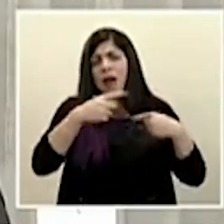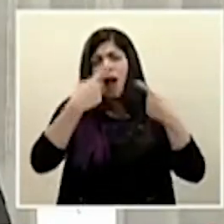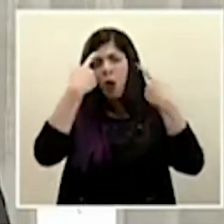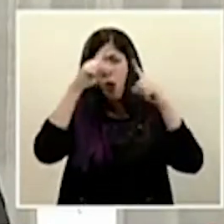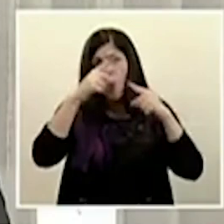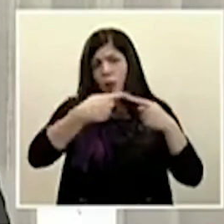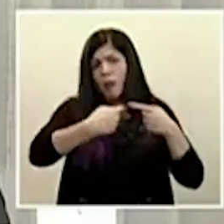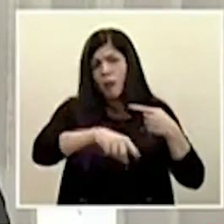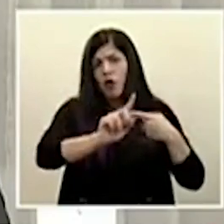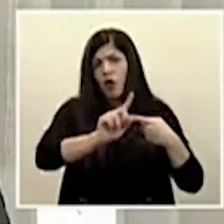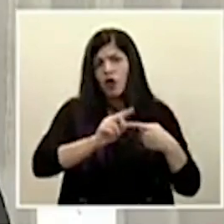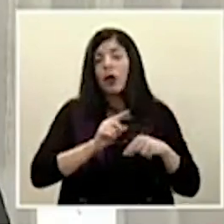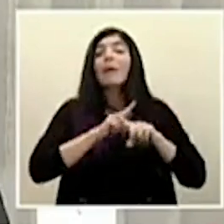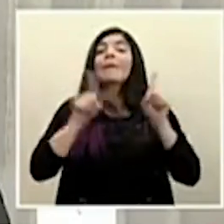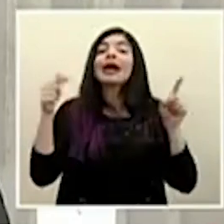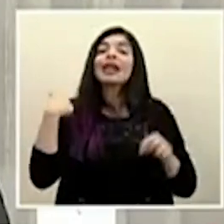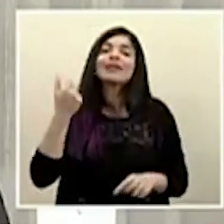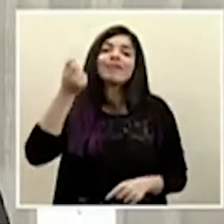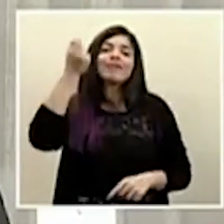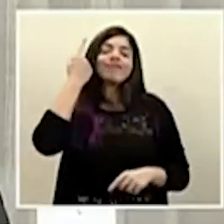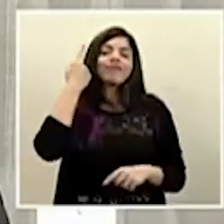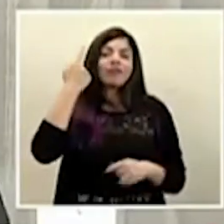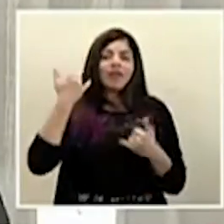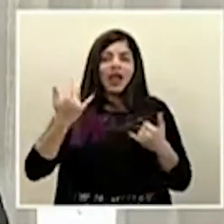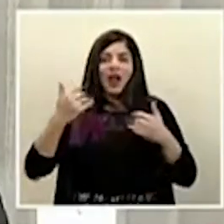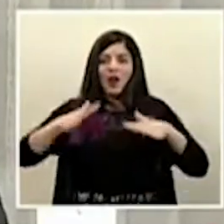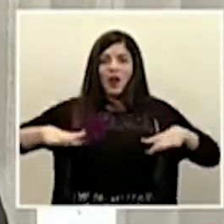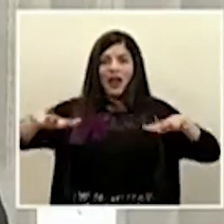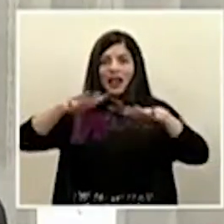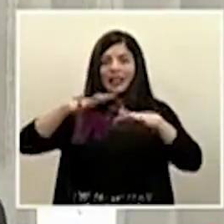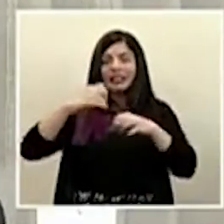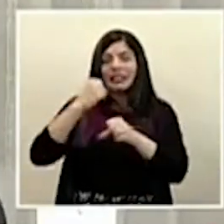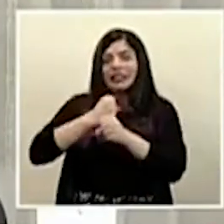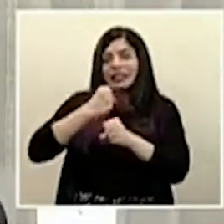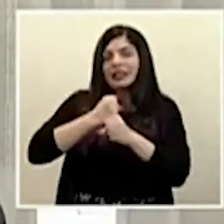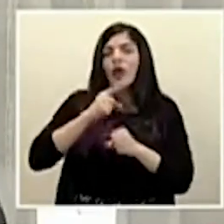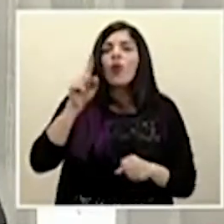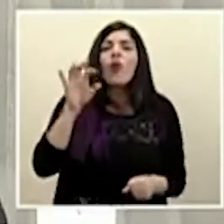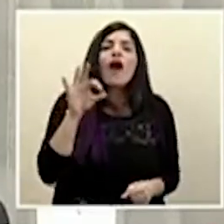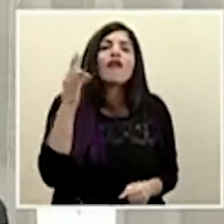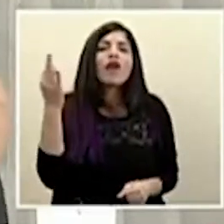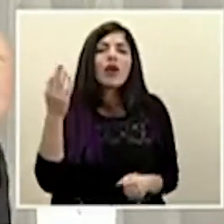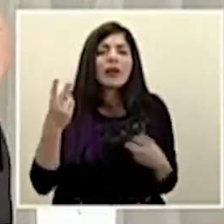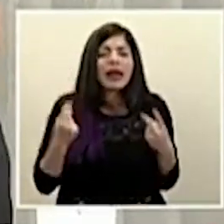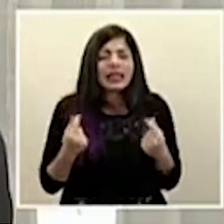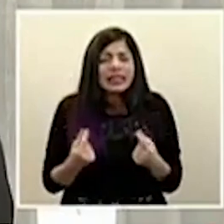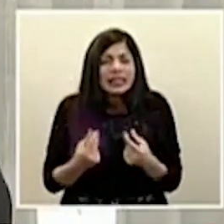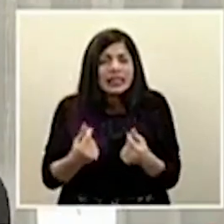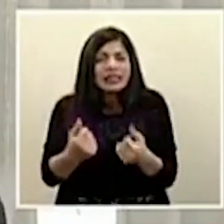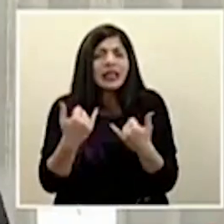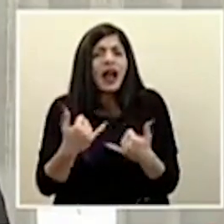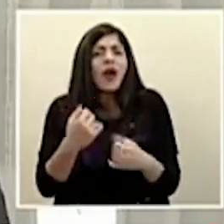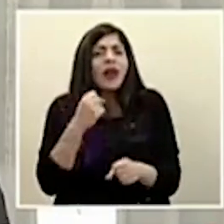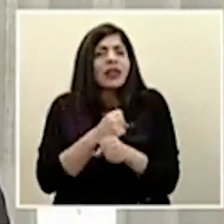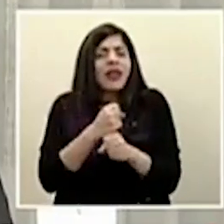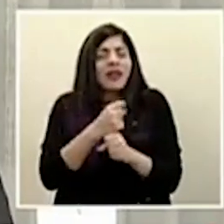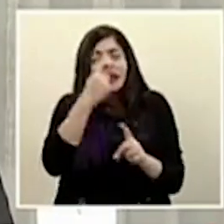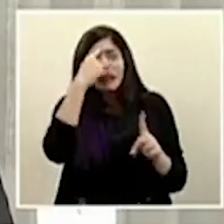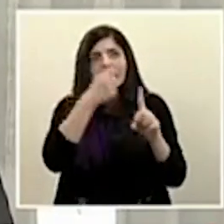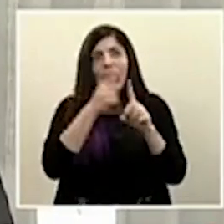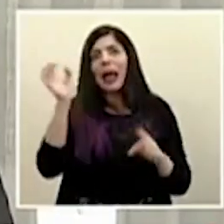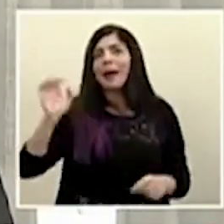prontamente. También entiendo que en la lógica que estamos, se está trabajando de una forma acelerada, de una forma de